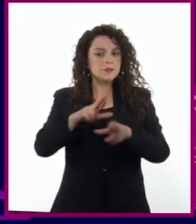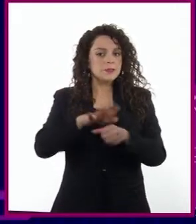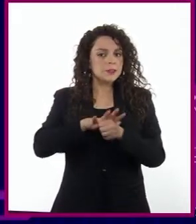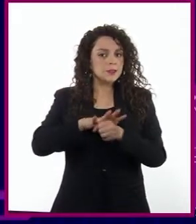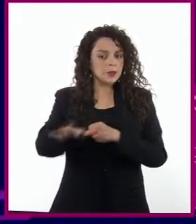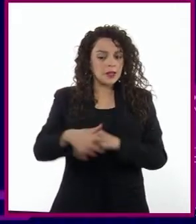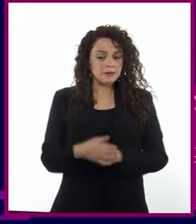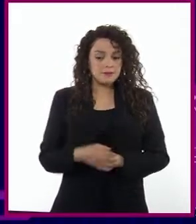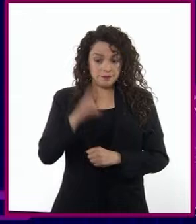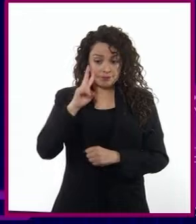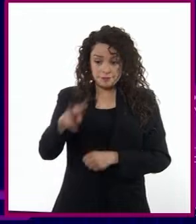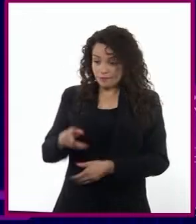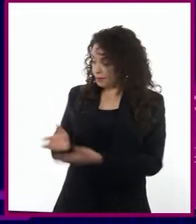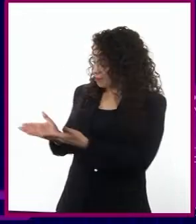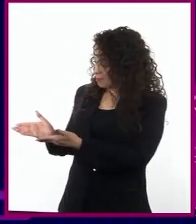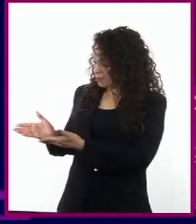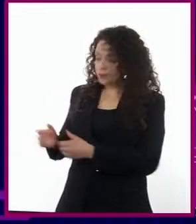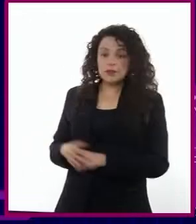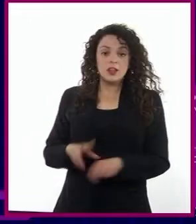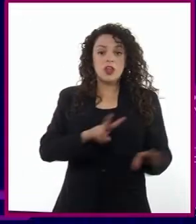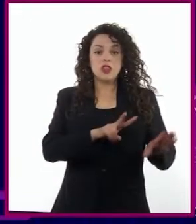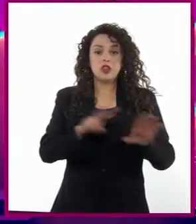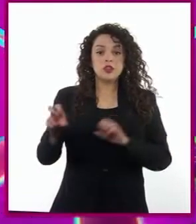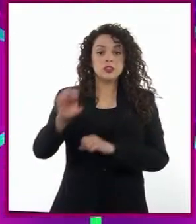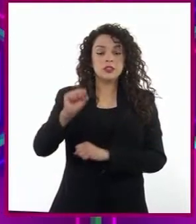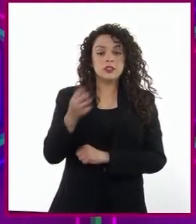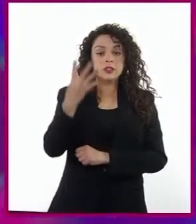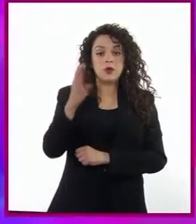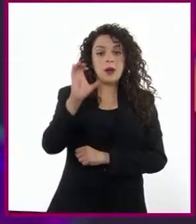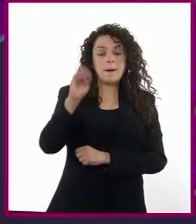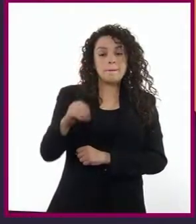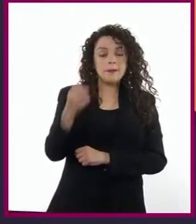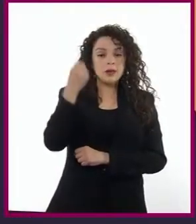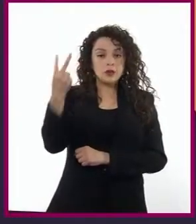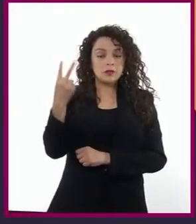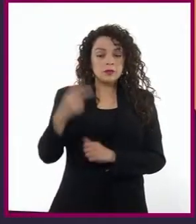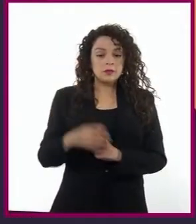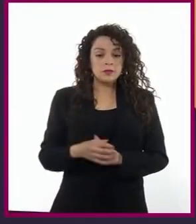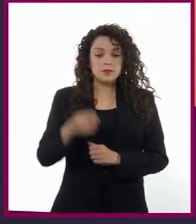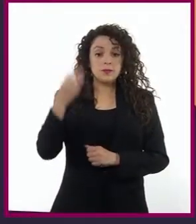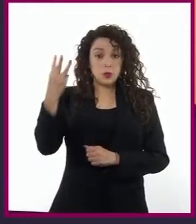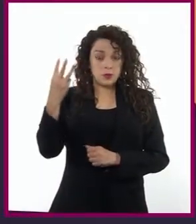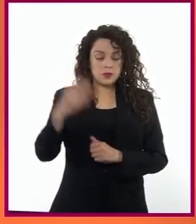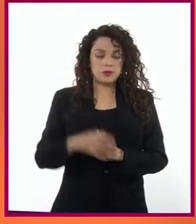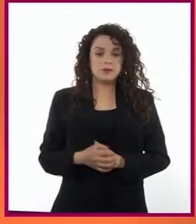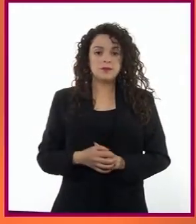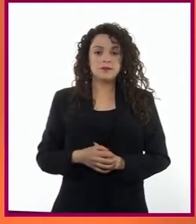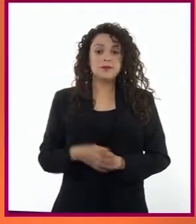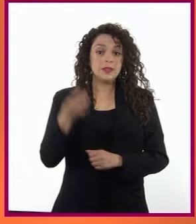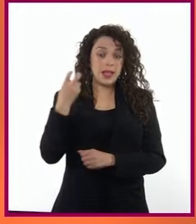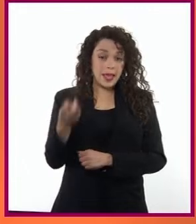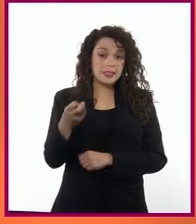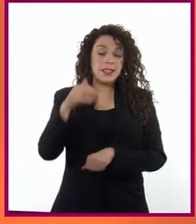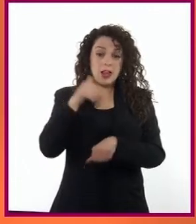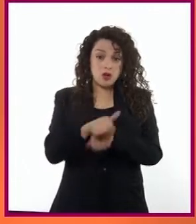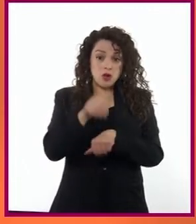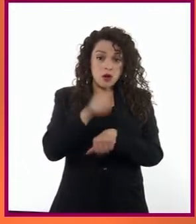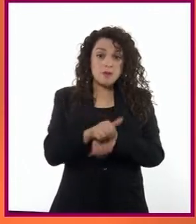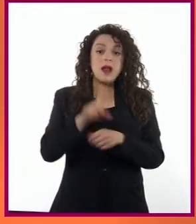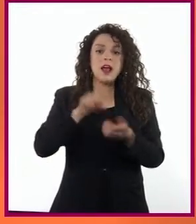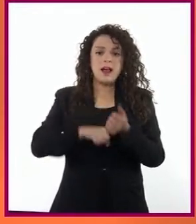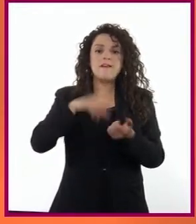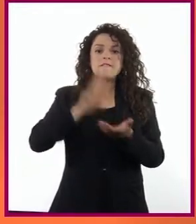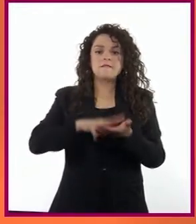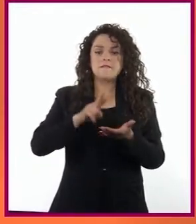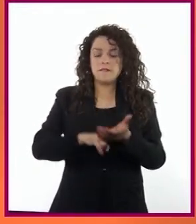en 264 centímetros cúbicos. Entonces, Leslie, dicha cantidad es el valor del volumen